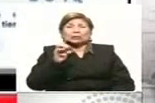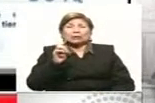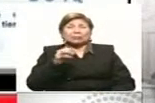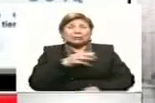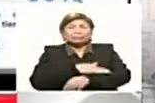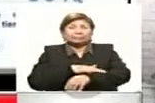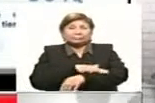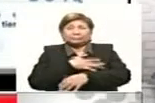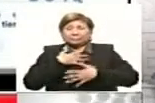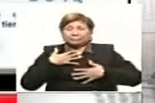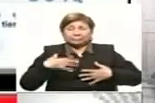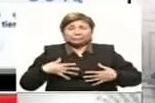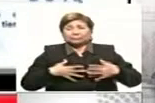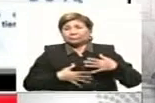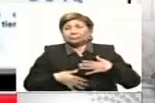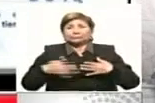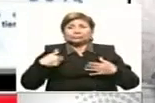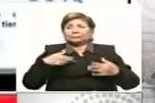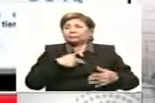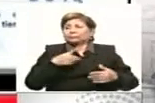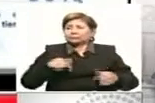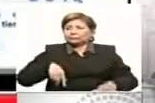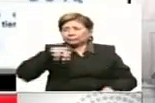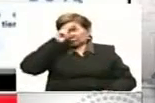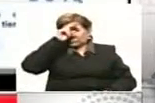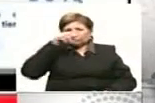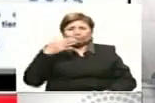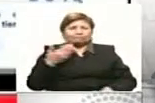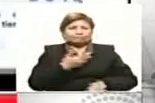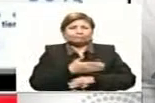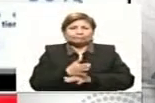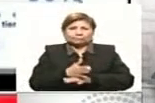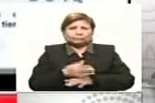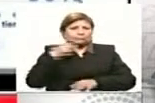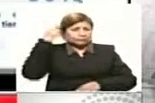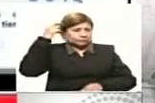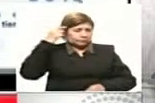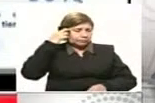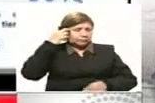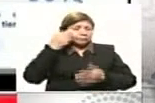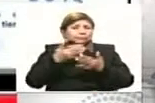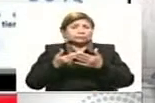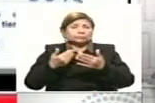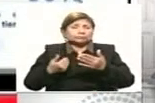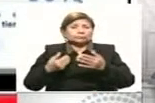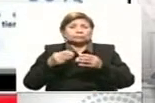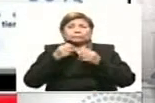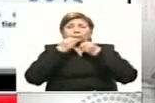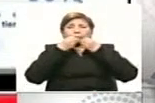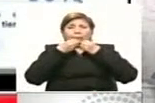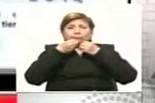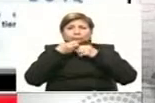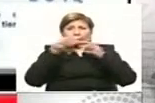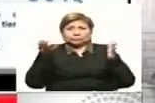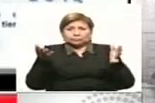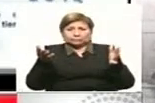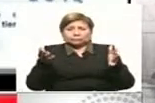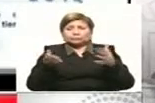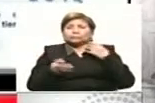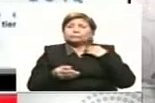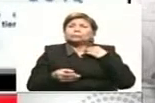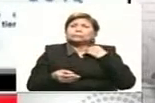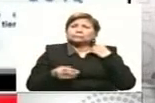del subregistro que tenemos en nuestro país y del descuido de las políticas de prevención y promoción.